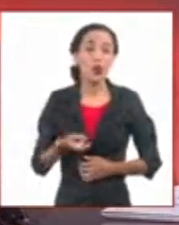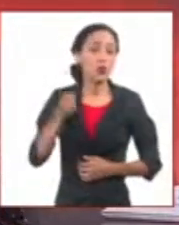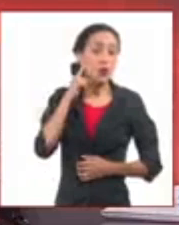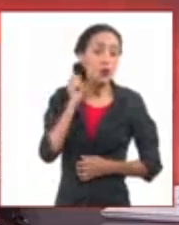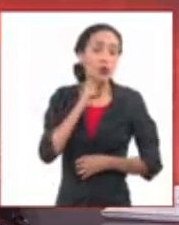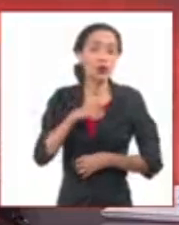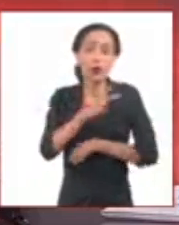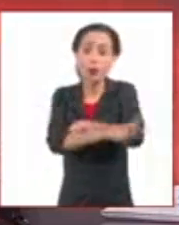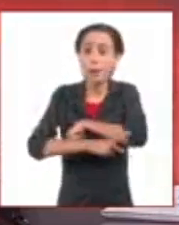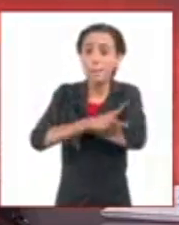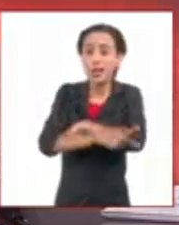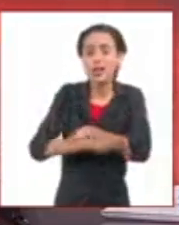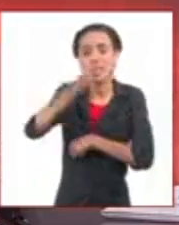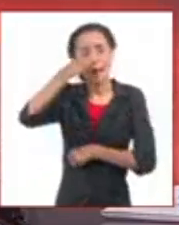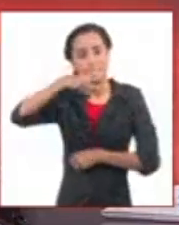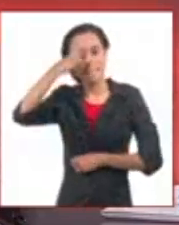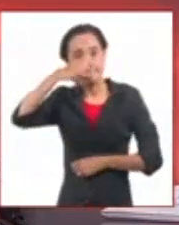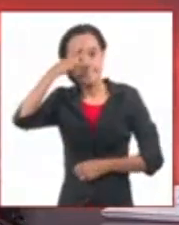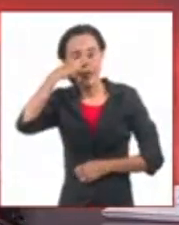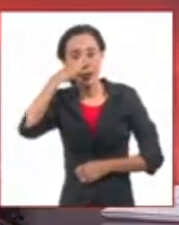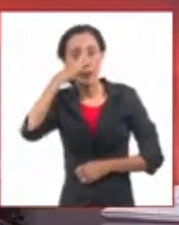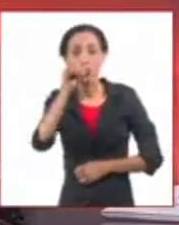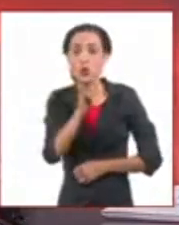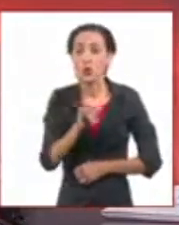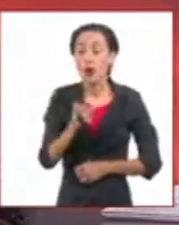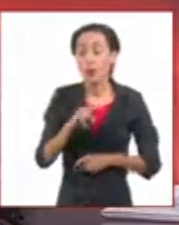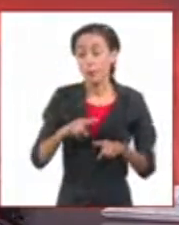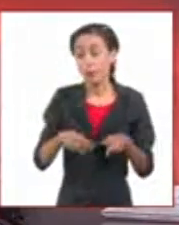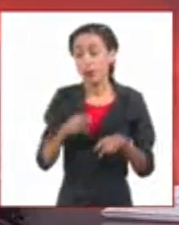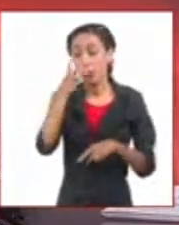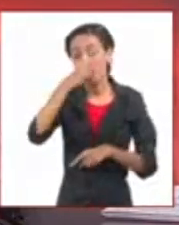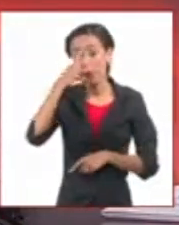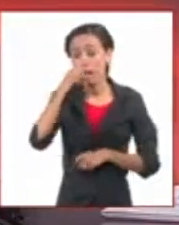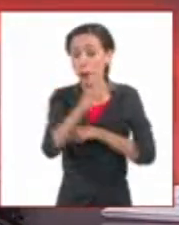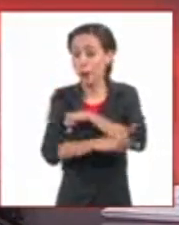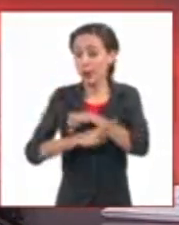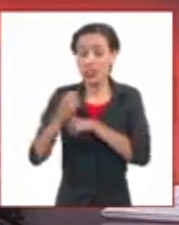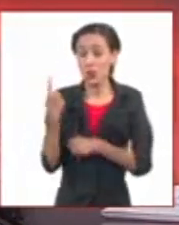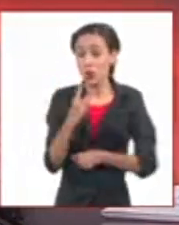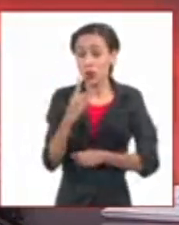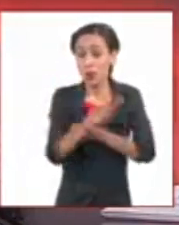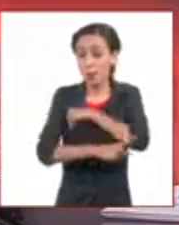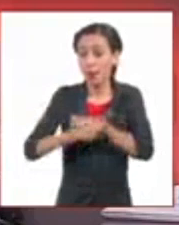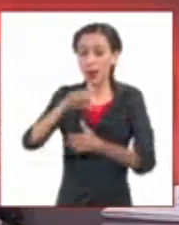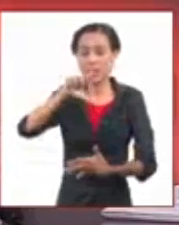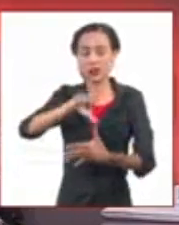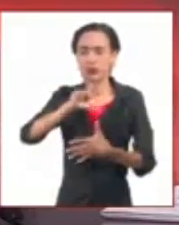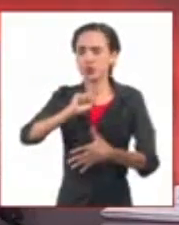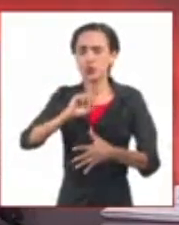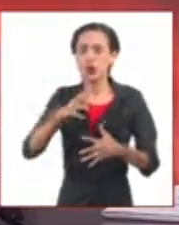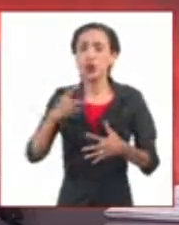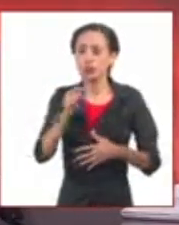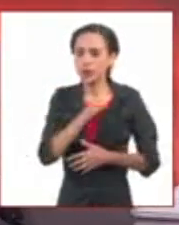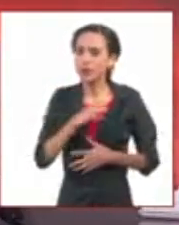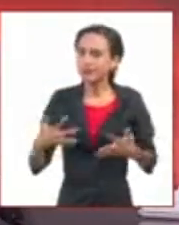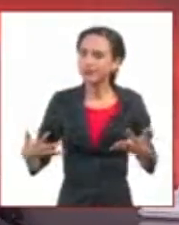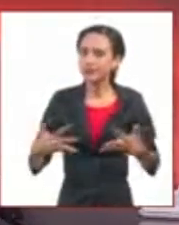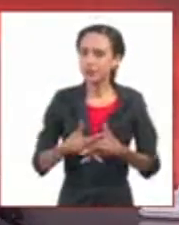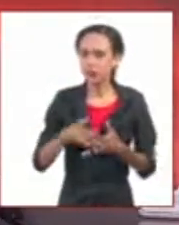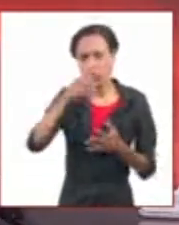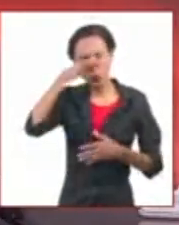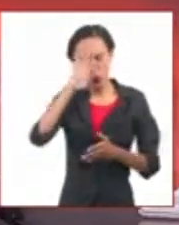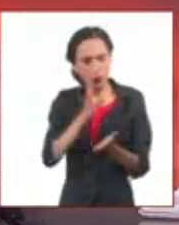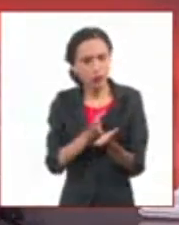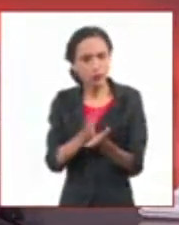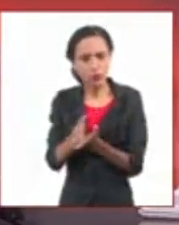méjico y la declaración aunque méxico fueron los países que el único país latinoamericano que nos rompió relaciones con cuba en su momento